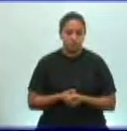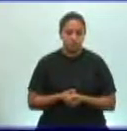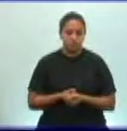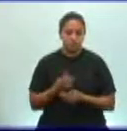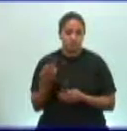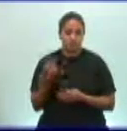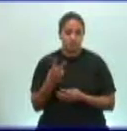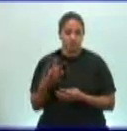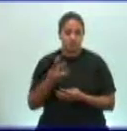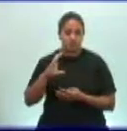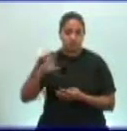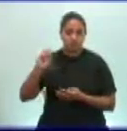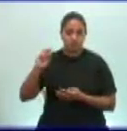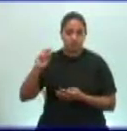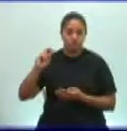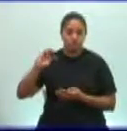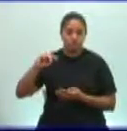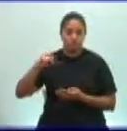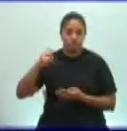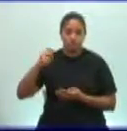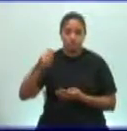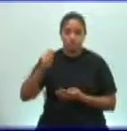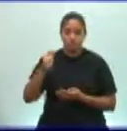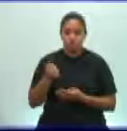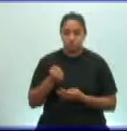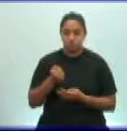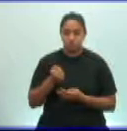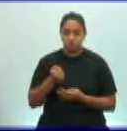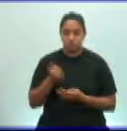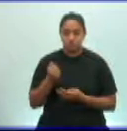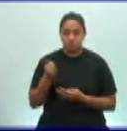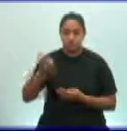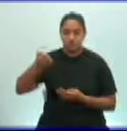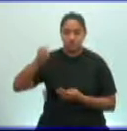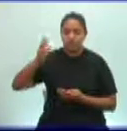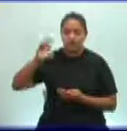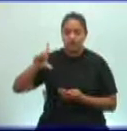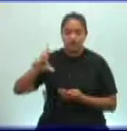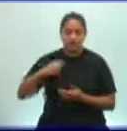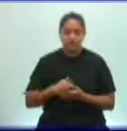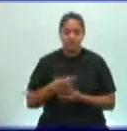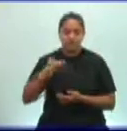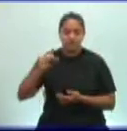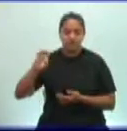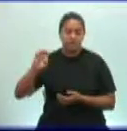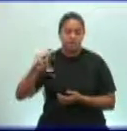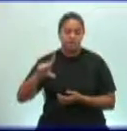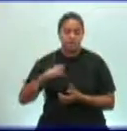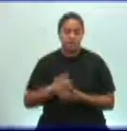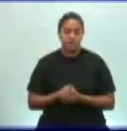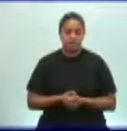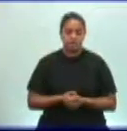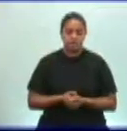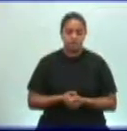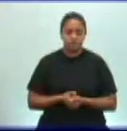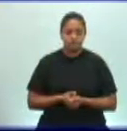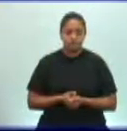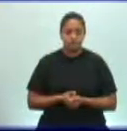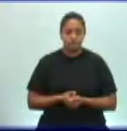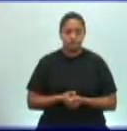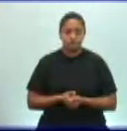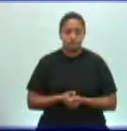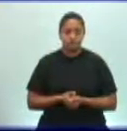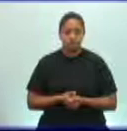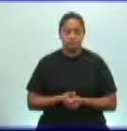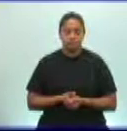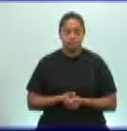podemos confundirnos cuando después de la preposición a se encuentra el pronombre personal el que va, que